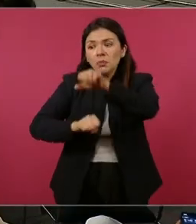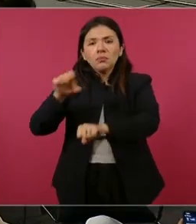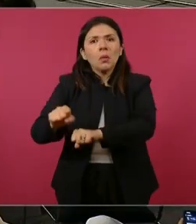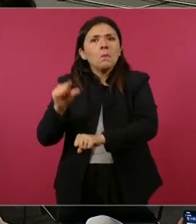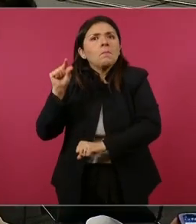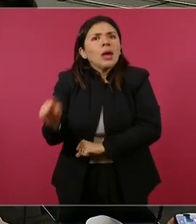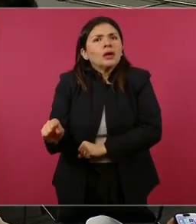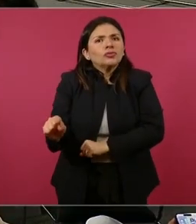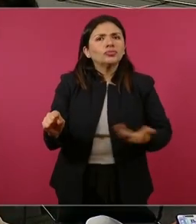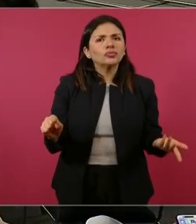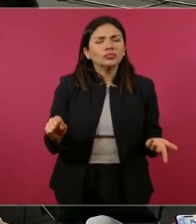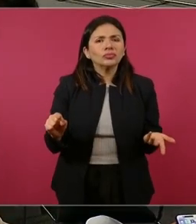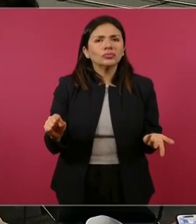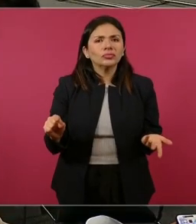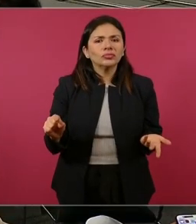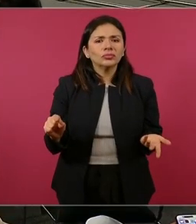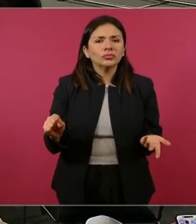¿Por qué?